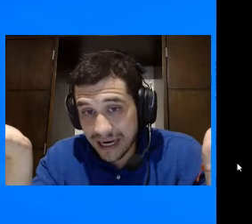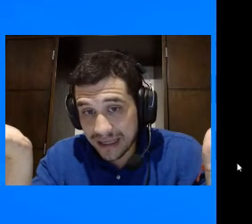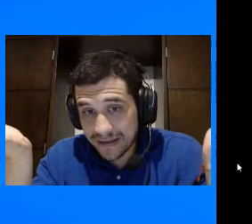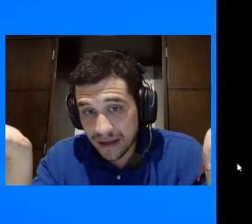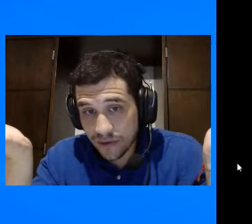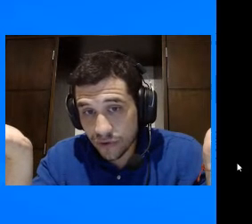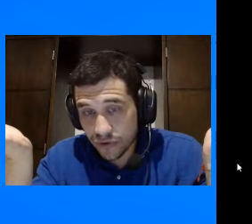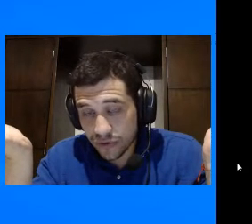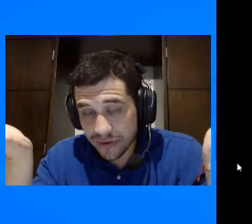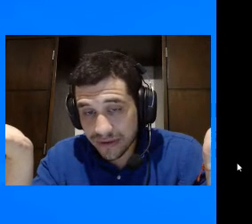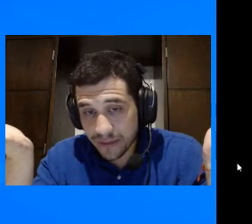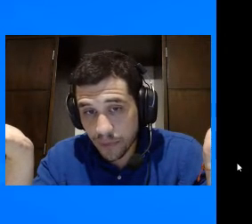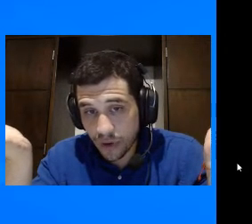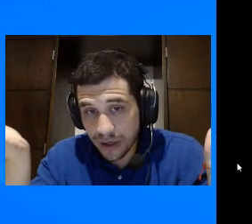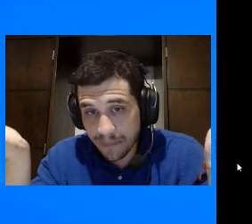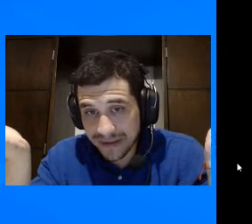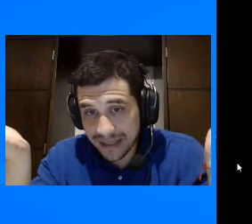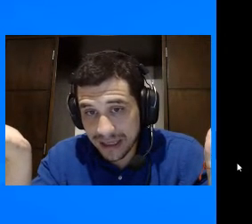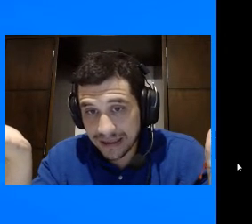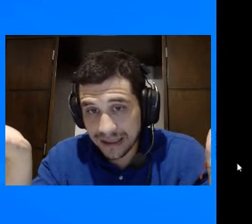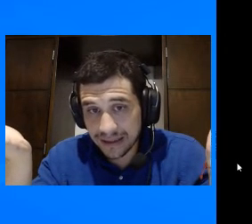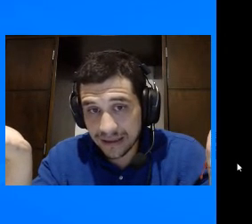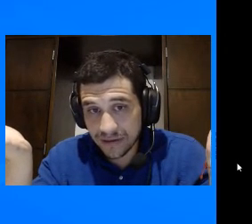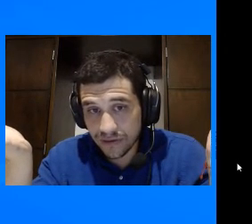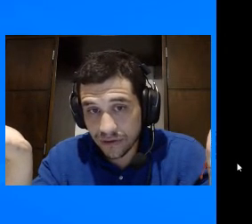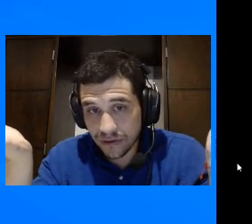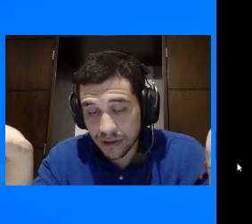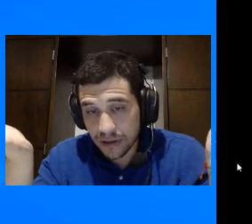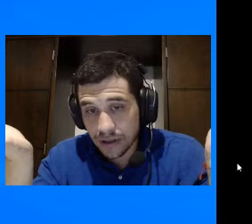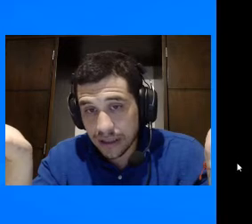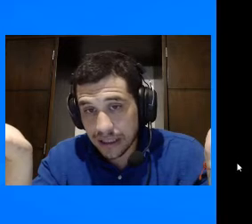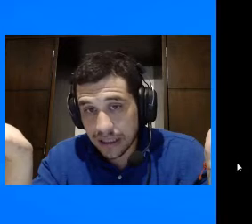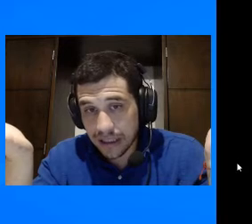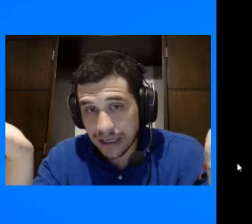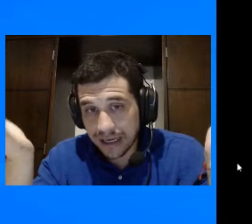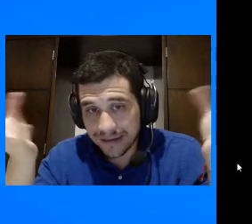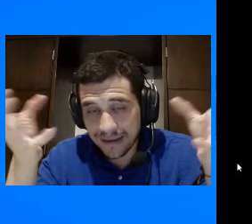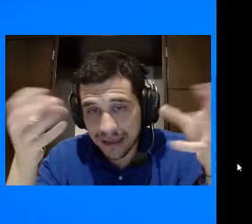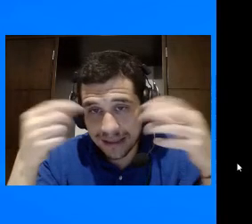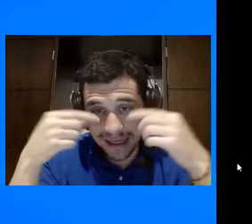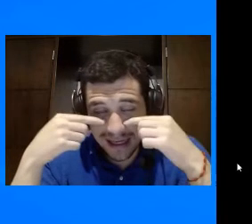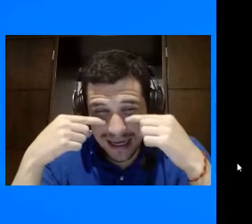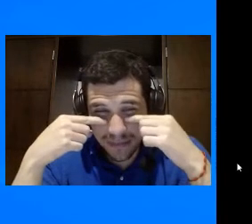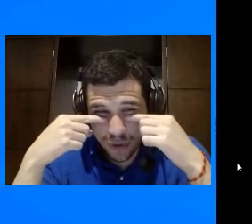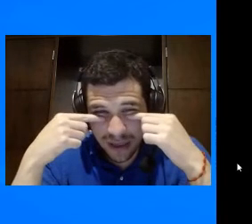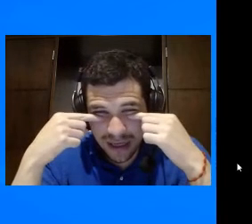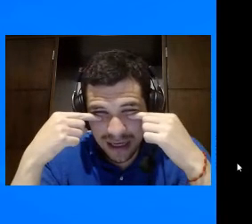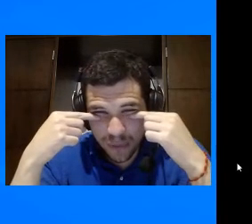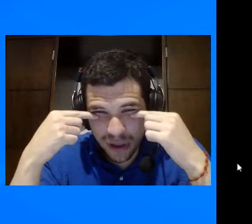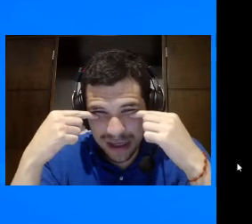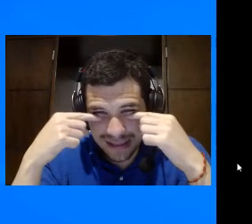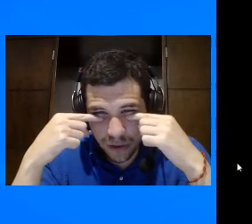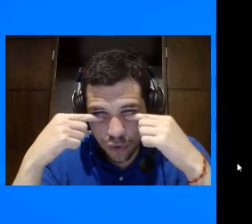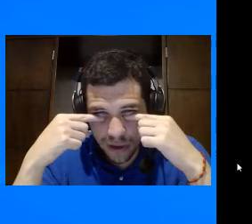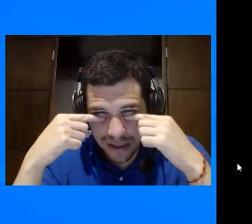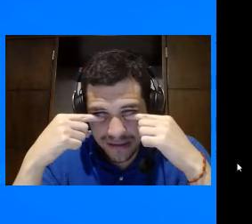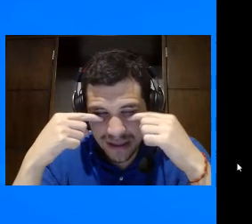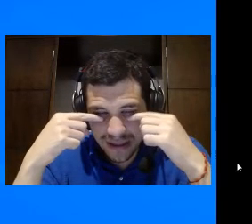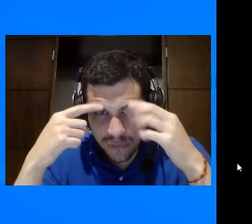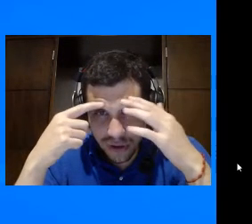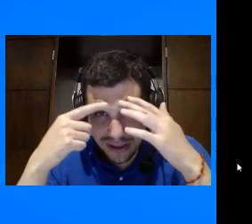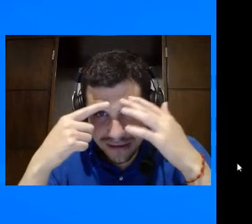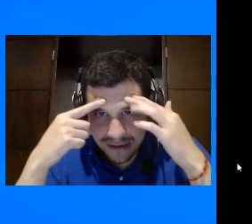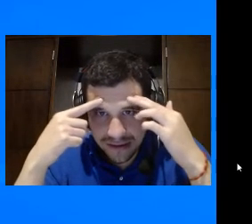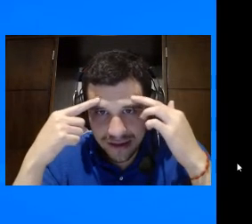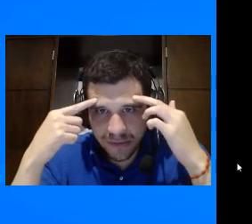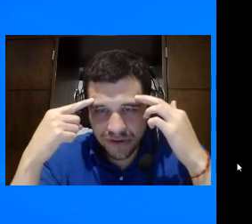tan realista de un rostro, es decir, por qué prestarle tanta atención a que sea tan real, por qué las arrugas,